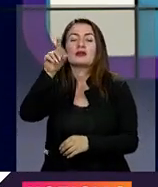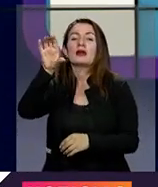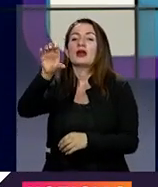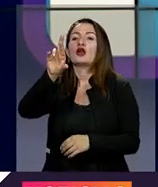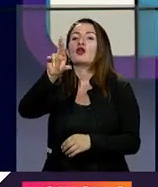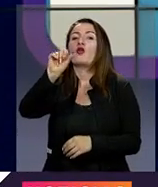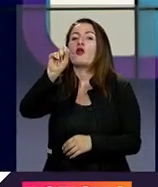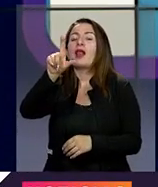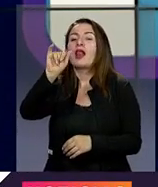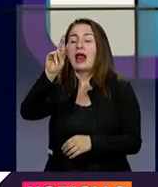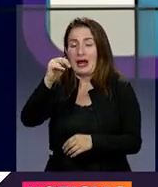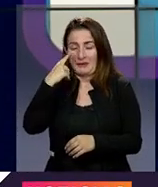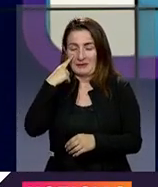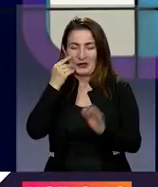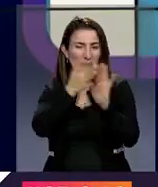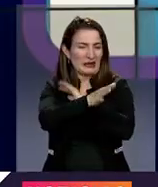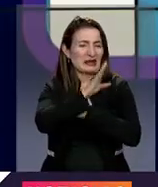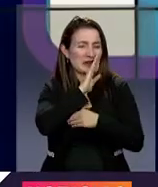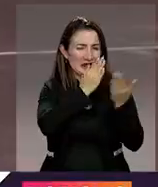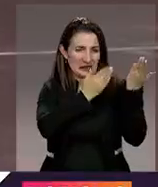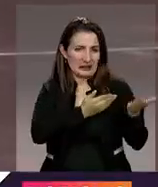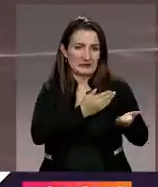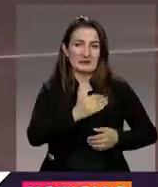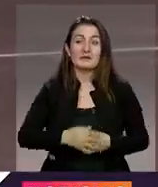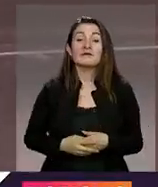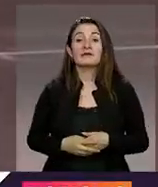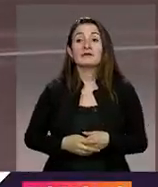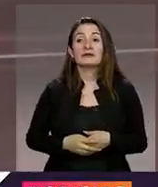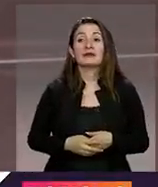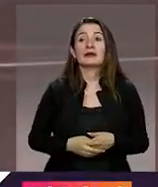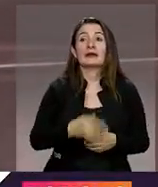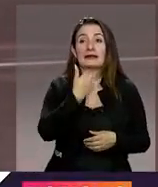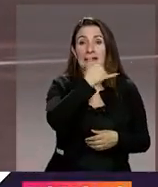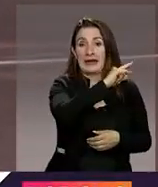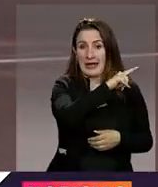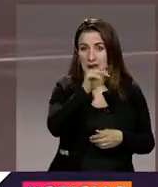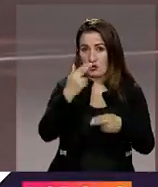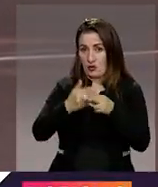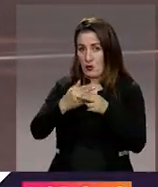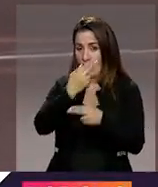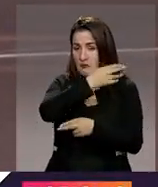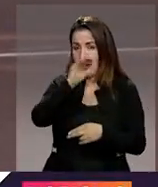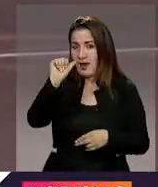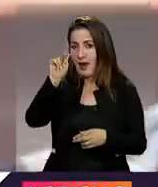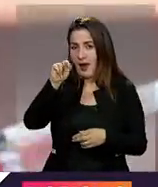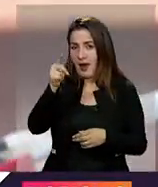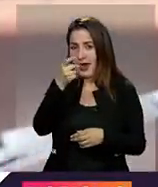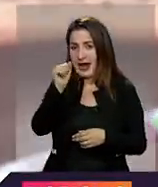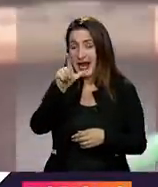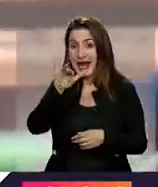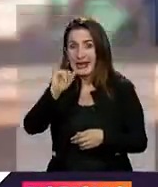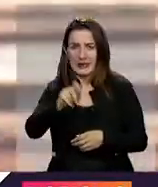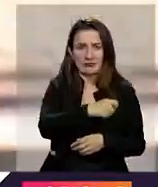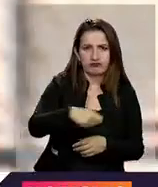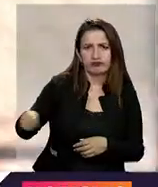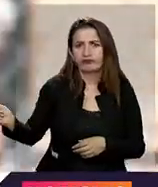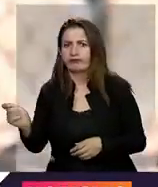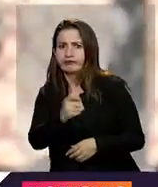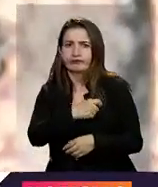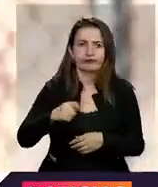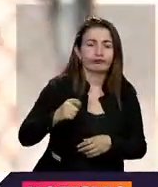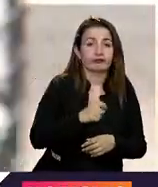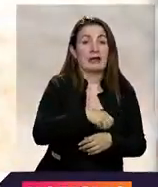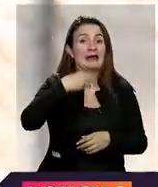el siguiente informe les contamos de quién se trata. Llegó la hora para que Angélica Bernal juegue su segundo Grand Slam del año y el tercero